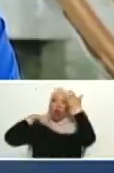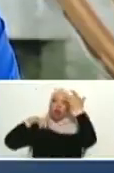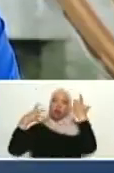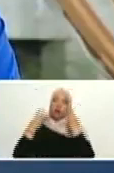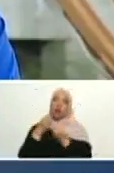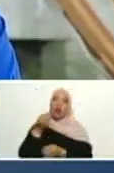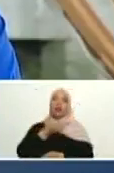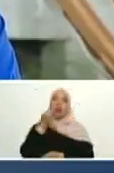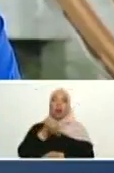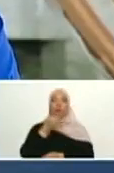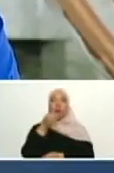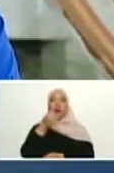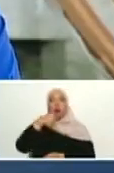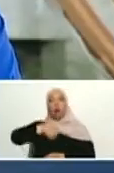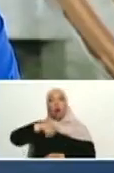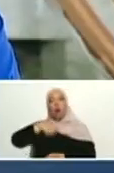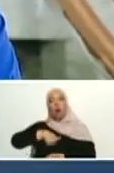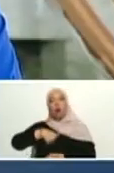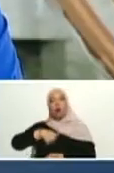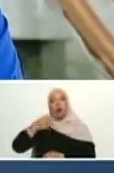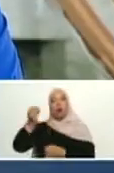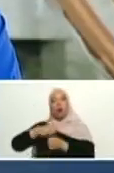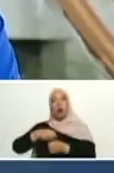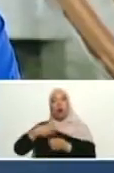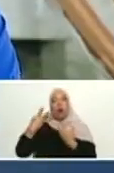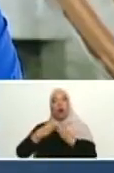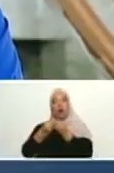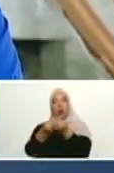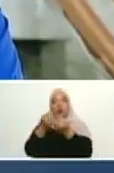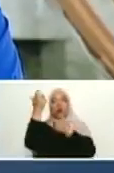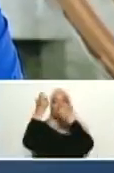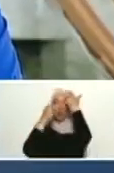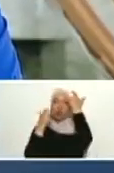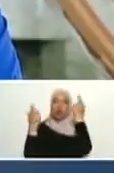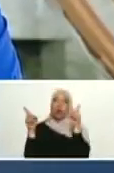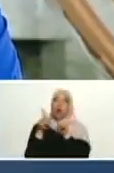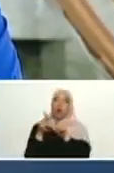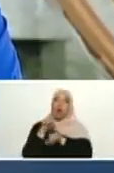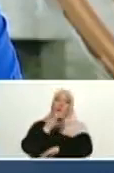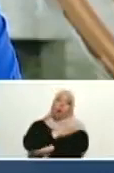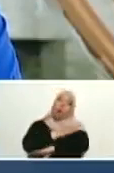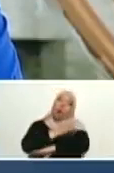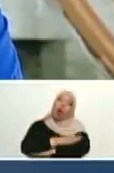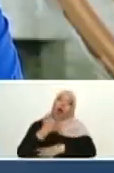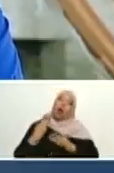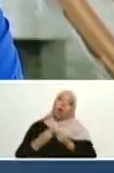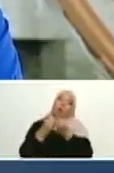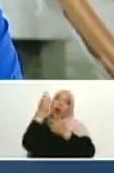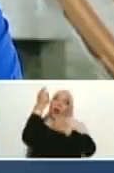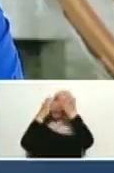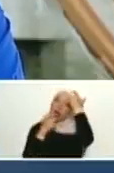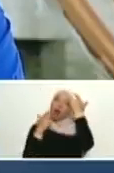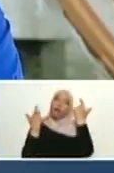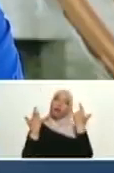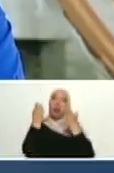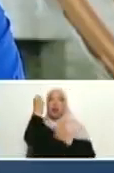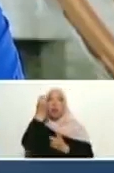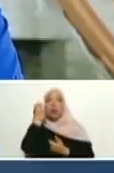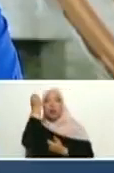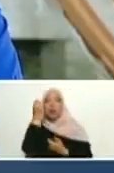siempre. Hoy, inclusive hoy, lo acompañamos con lealtad, porque somos leales a su legado, a su